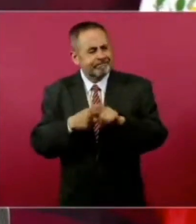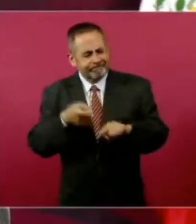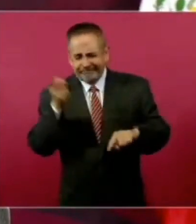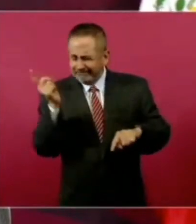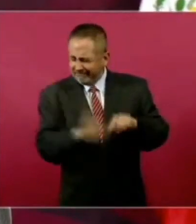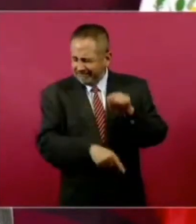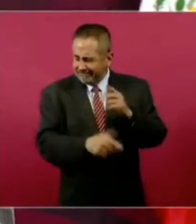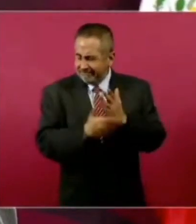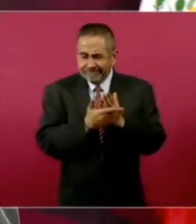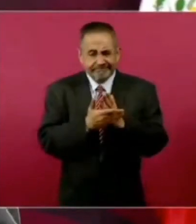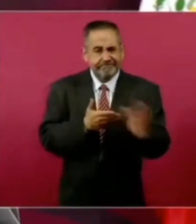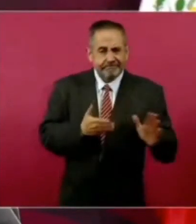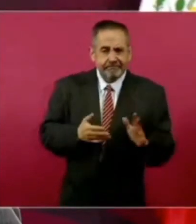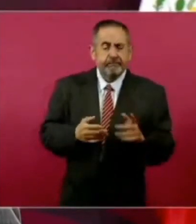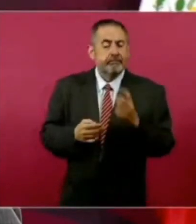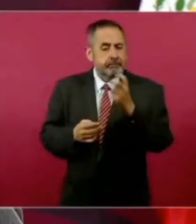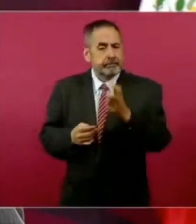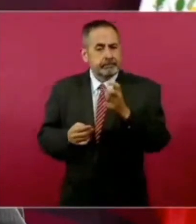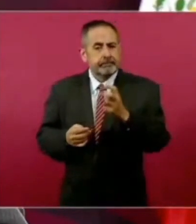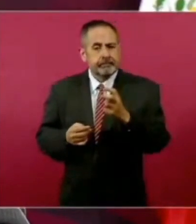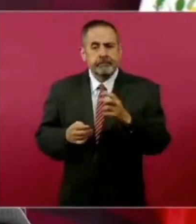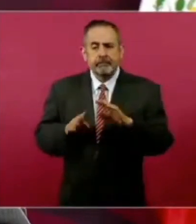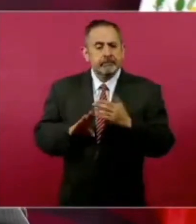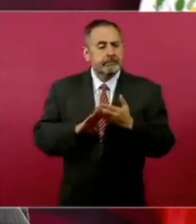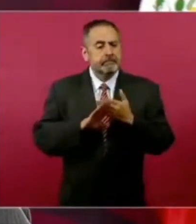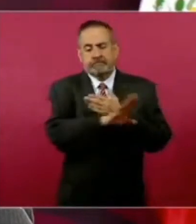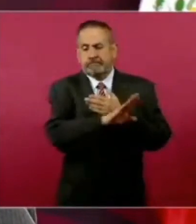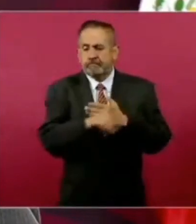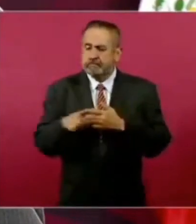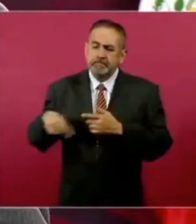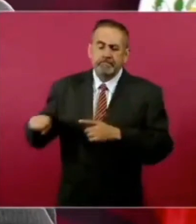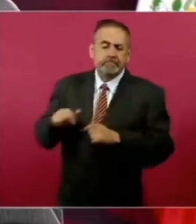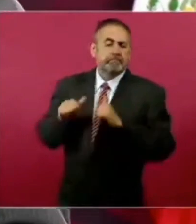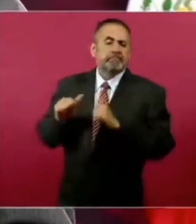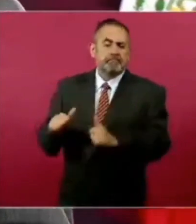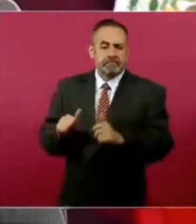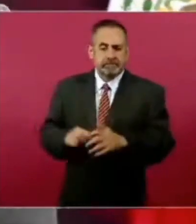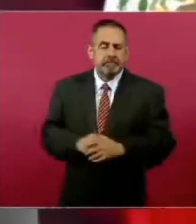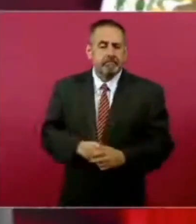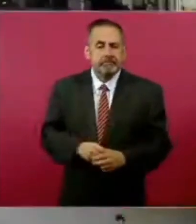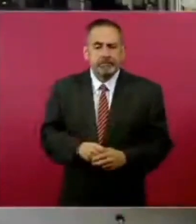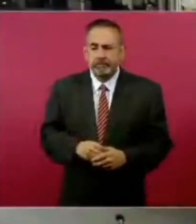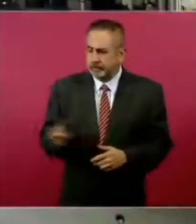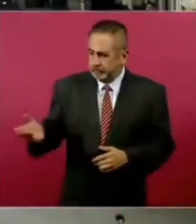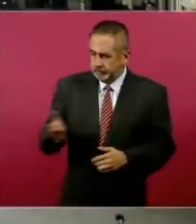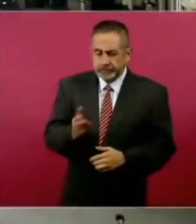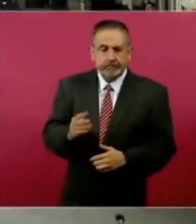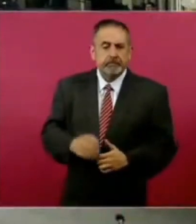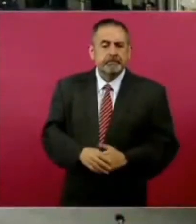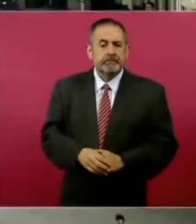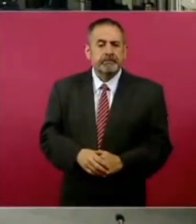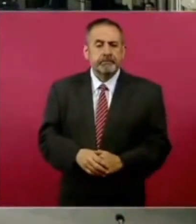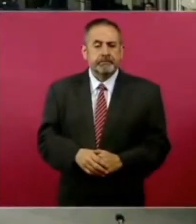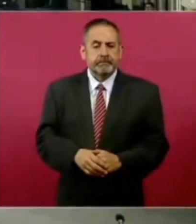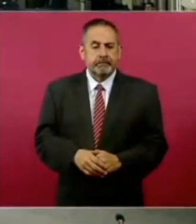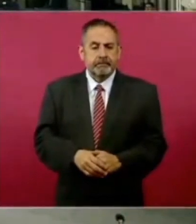sobre Cómo prevenir adicciones vamos doctor